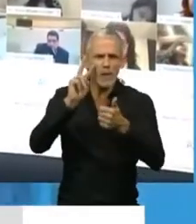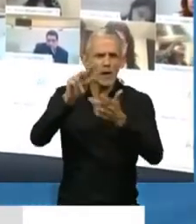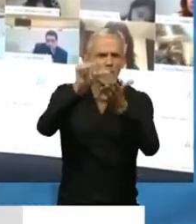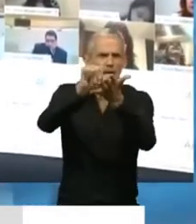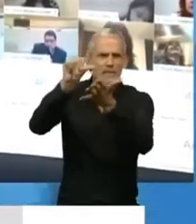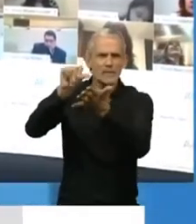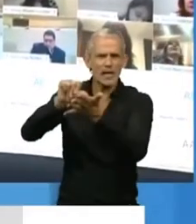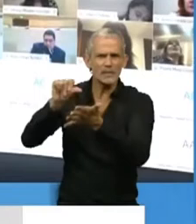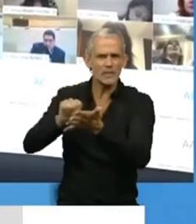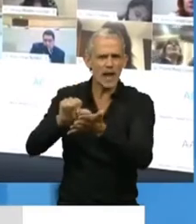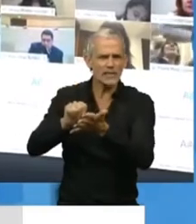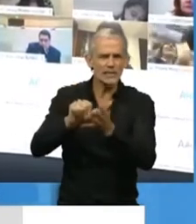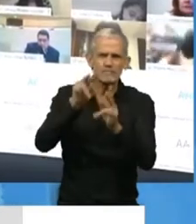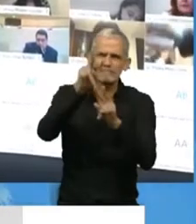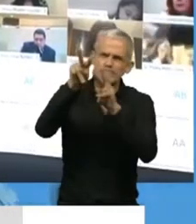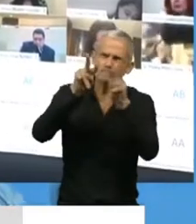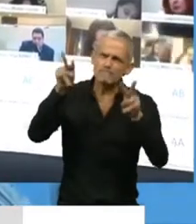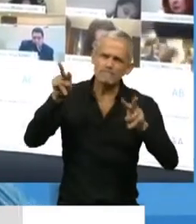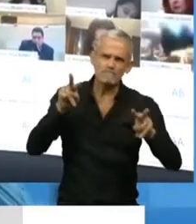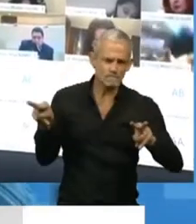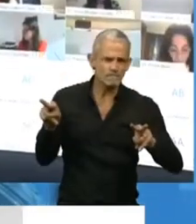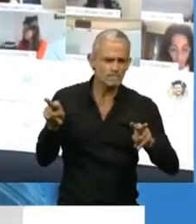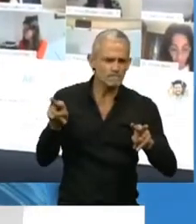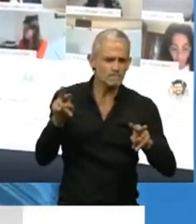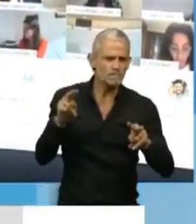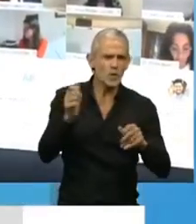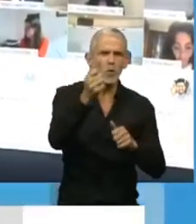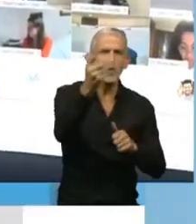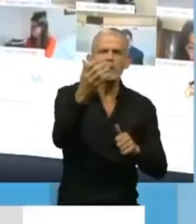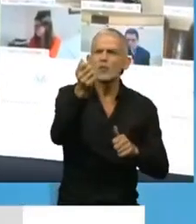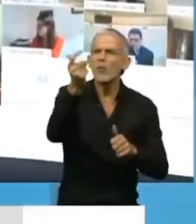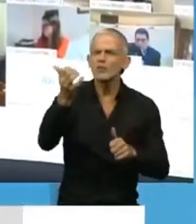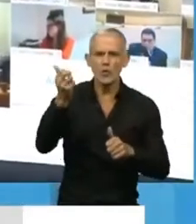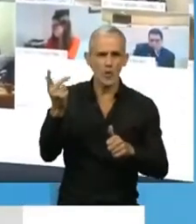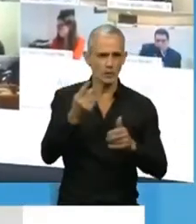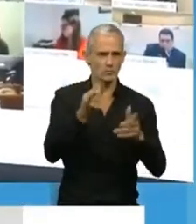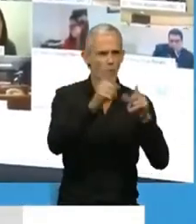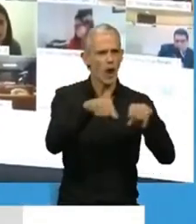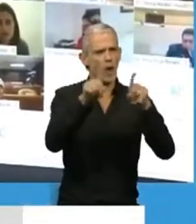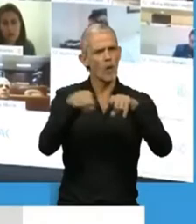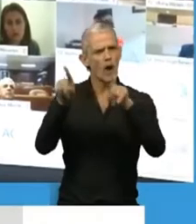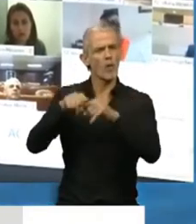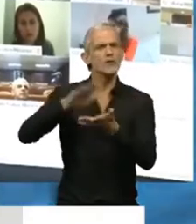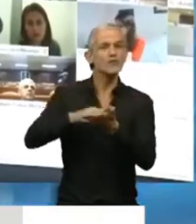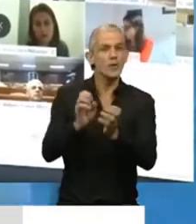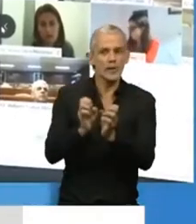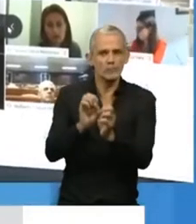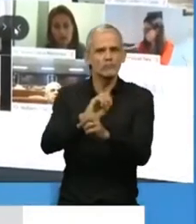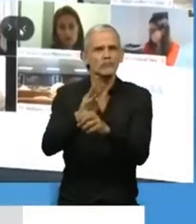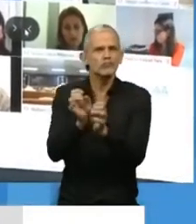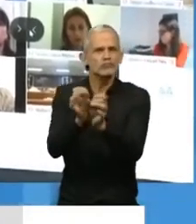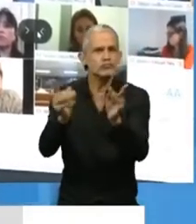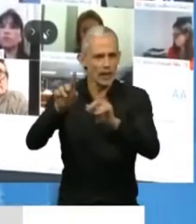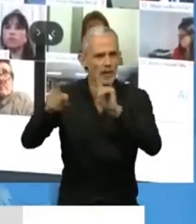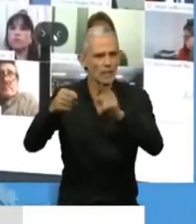países que íbamos recorriendo, esto se repetía, no solo en cuanto a contagios, sino en cuanto también a